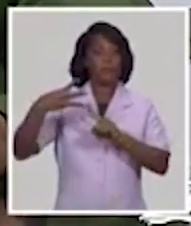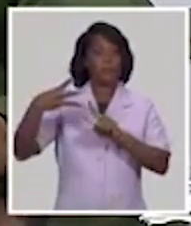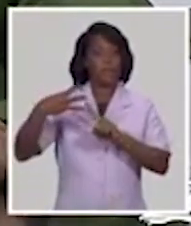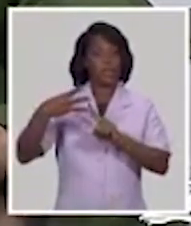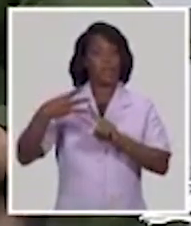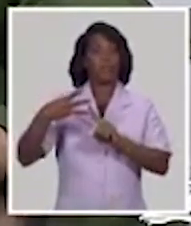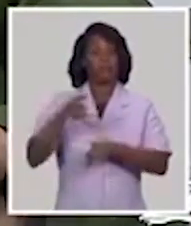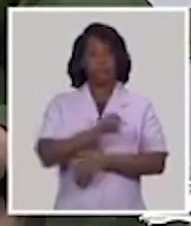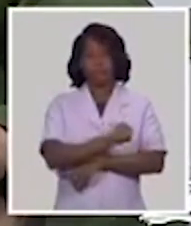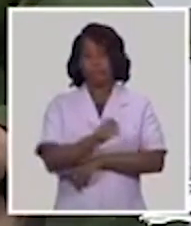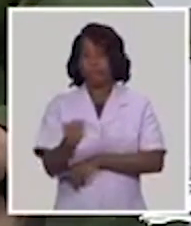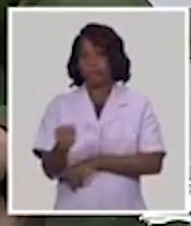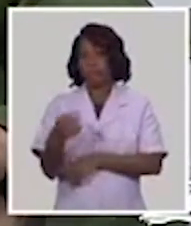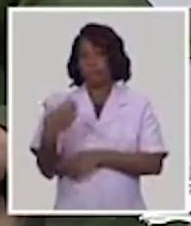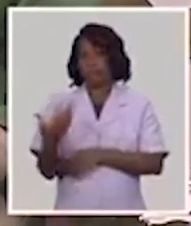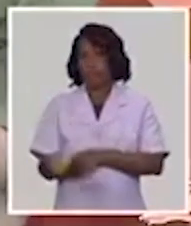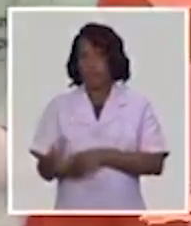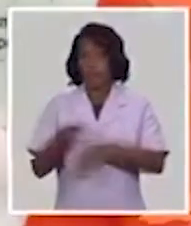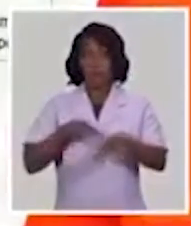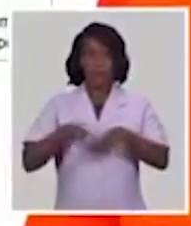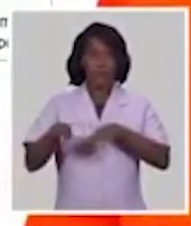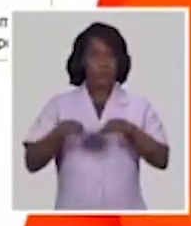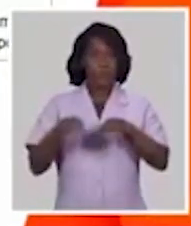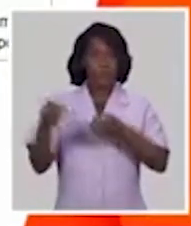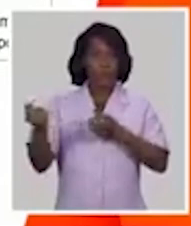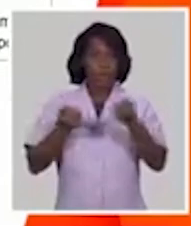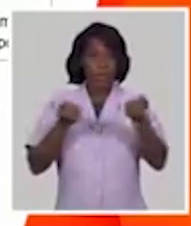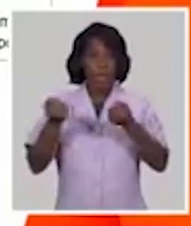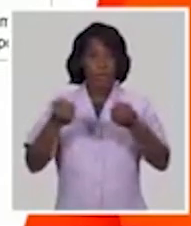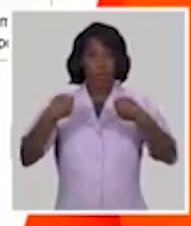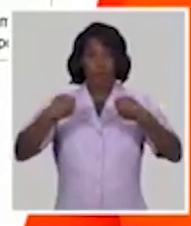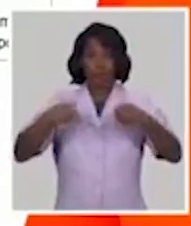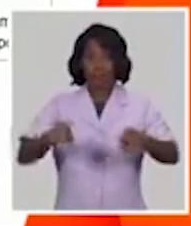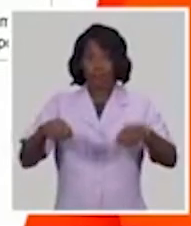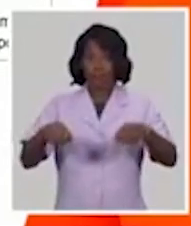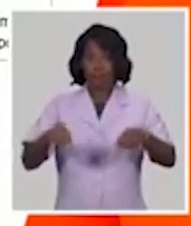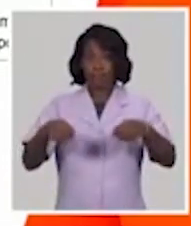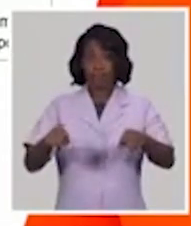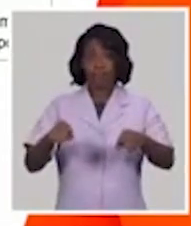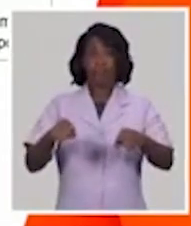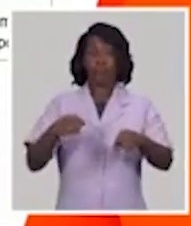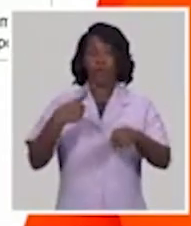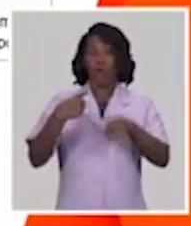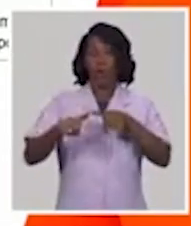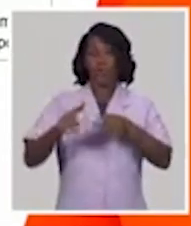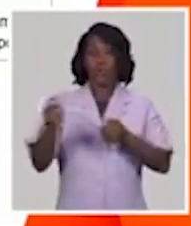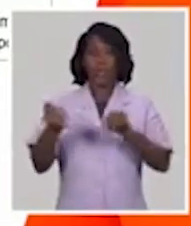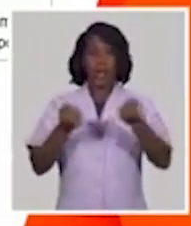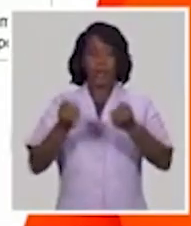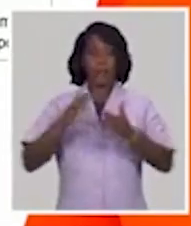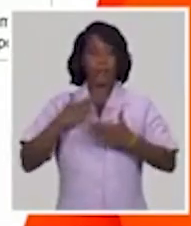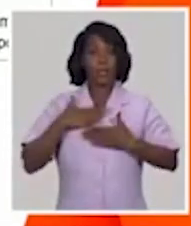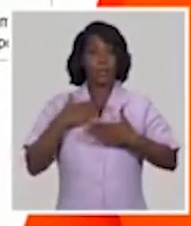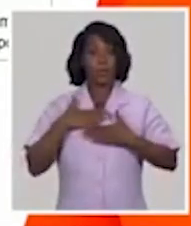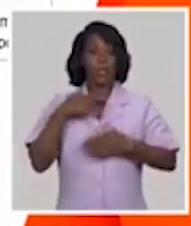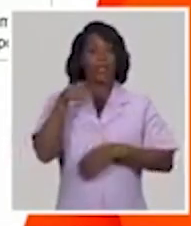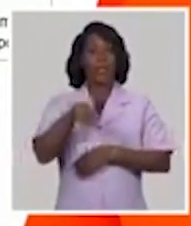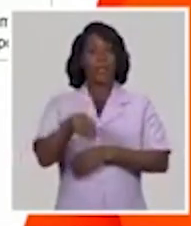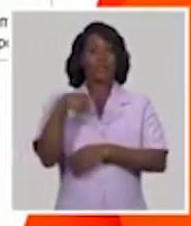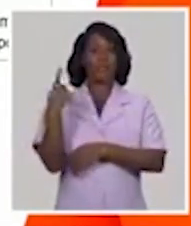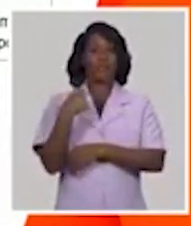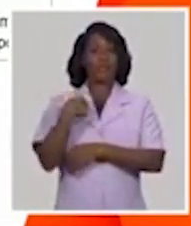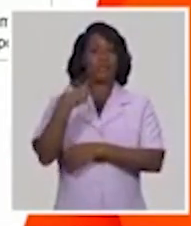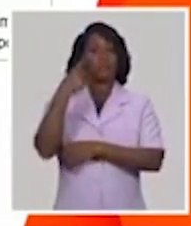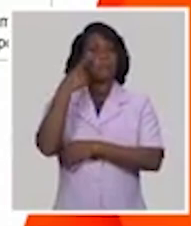restringir significativamente el movimiento de autos, motos y medios de transporte particulares. Hoy transita